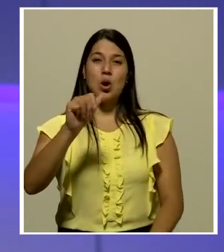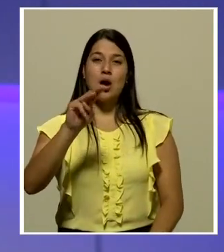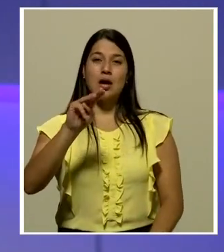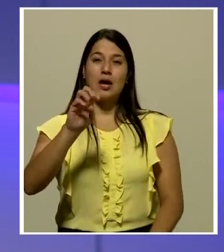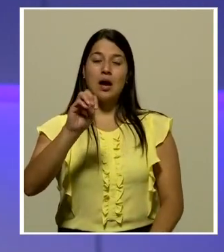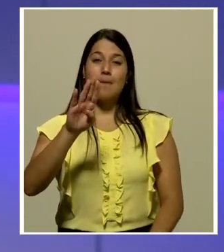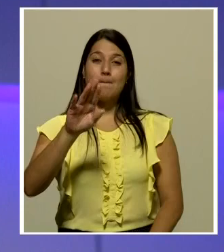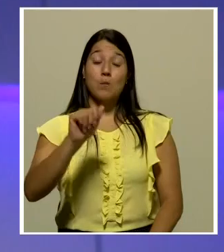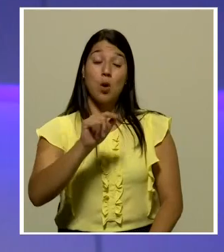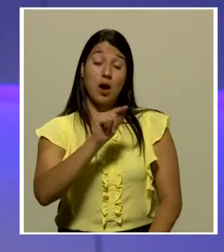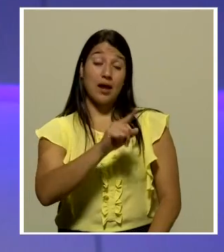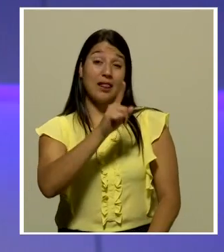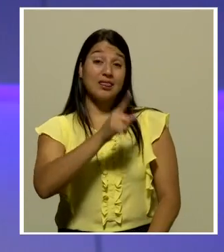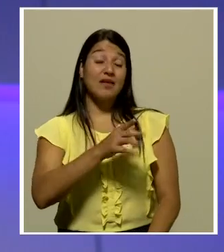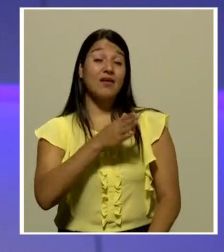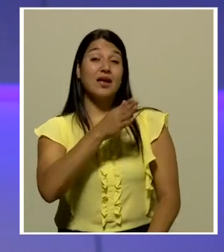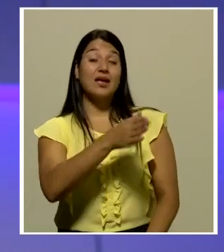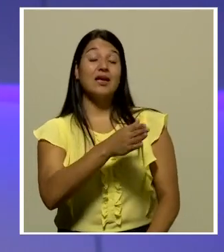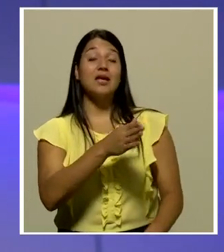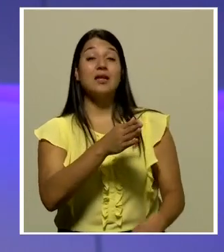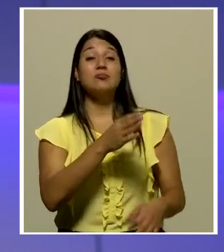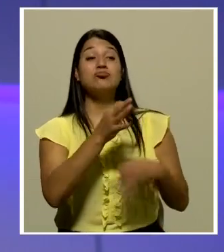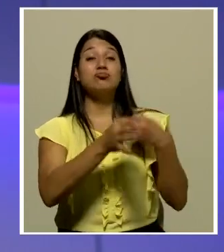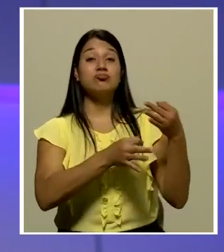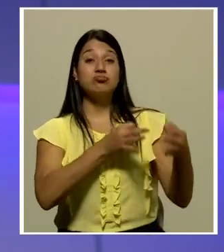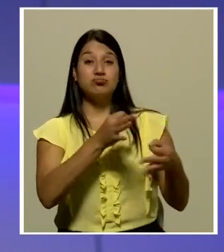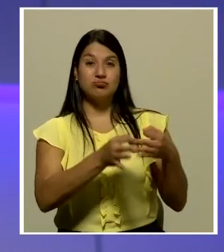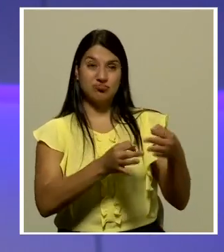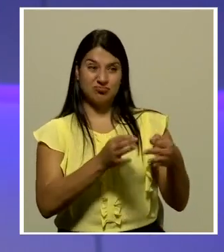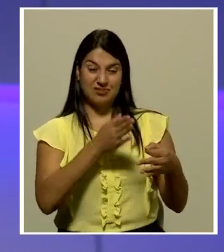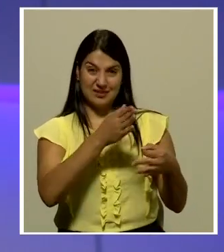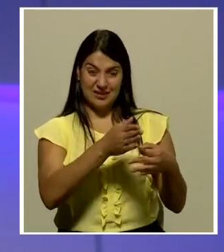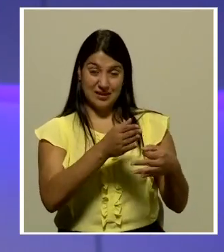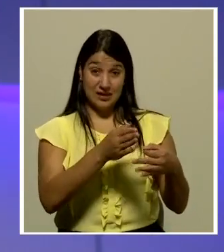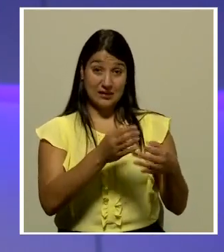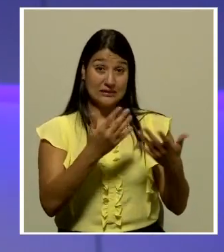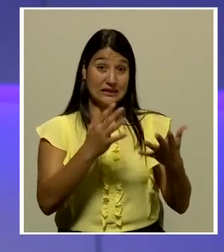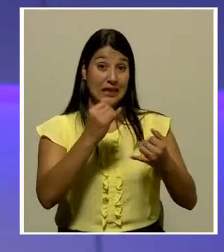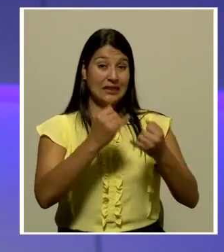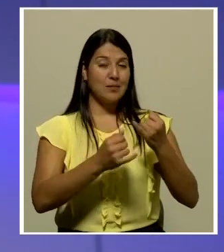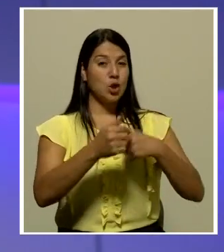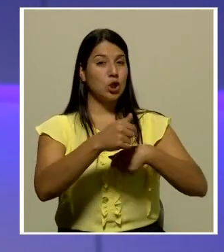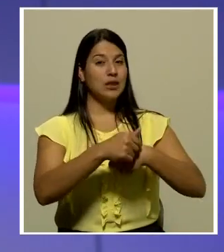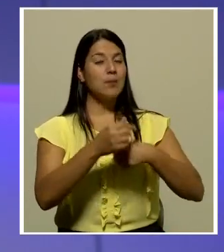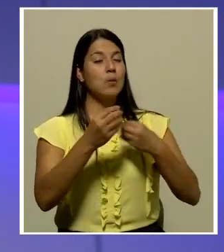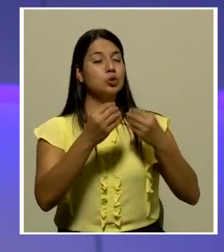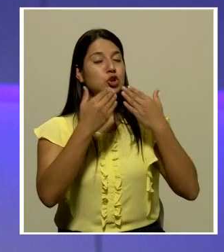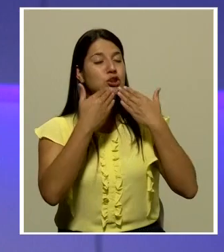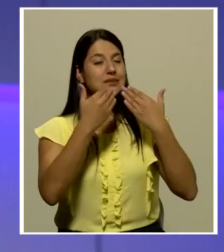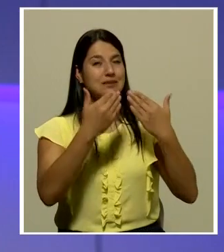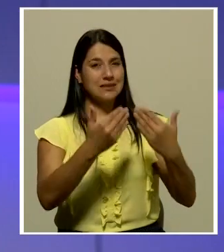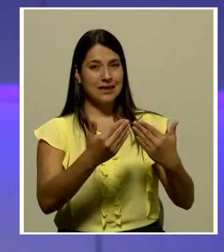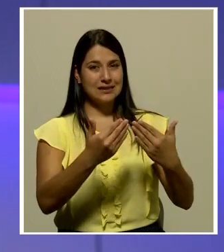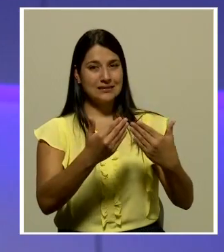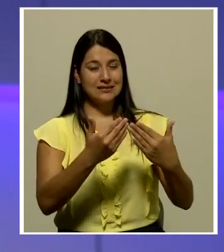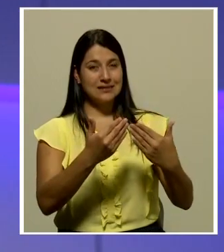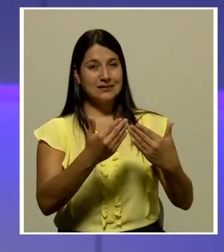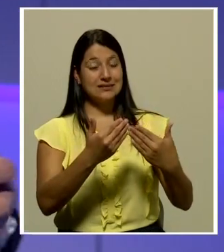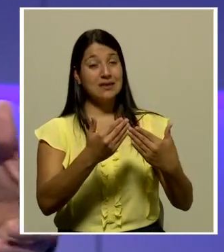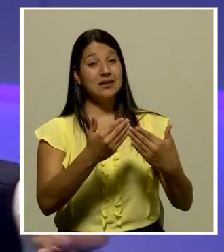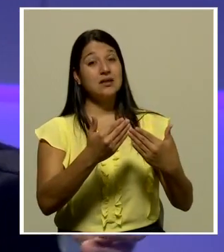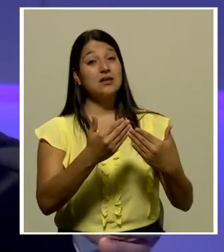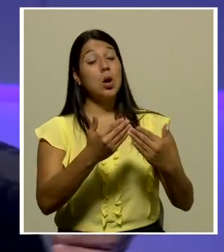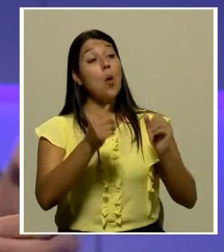dilucidando, argumentando, debatiendo en estos mismos días. Así que se nos fue el tiempo, pero le agradezco muchísimo, Hulda